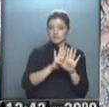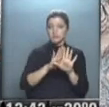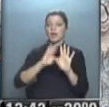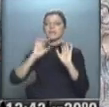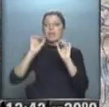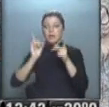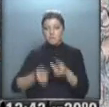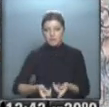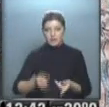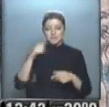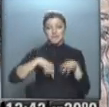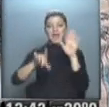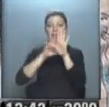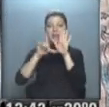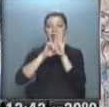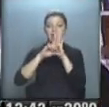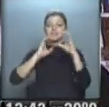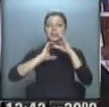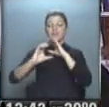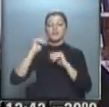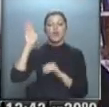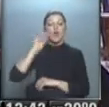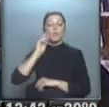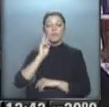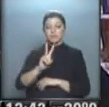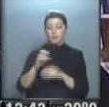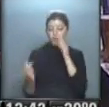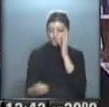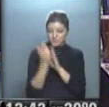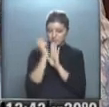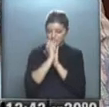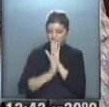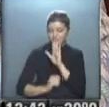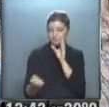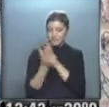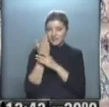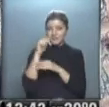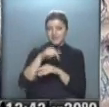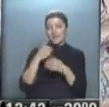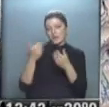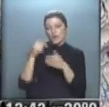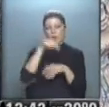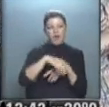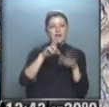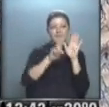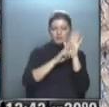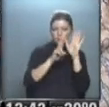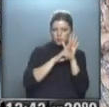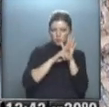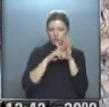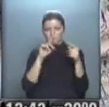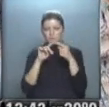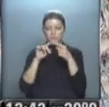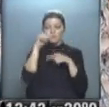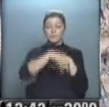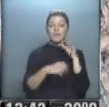se dicta la Ley de Servicios de Comunicación Audiovisual, que de alguna manera se solapa con la resolución. La resolución está dictada